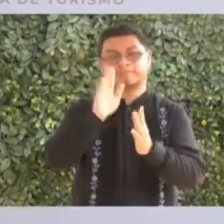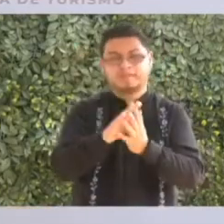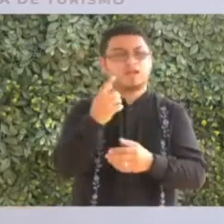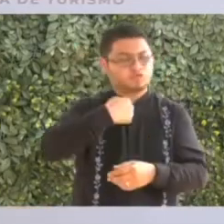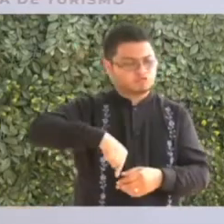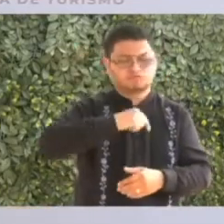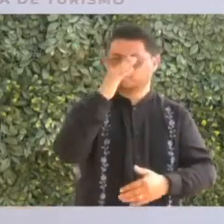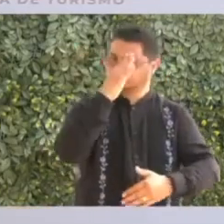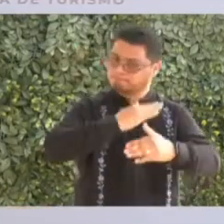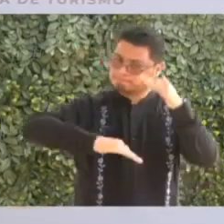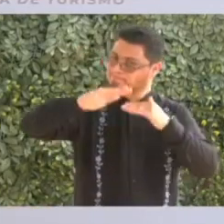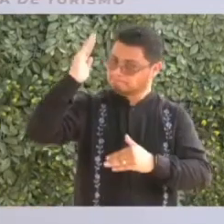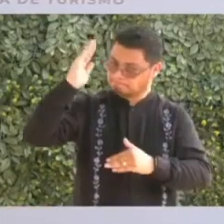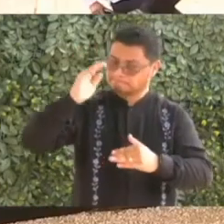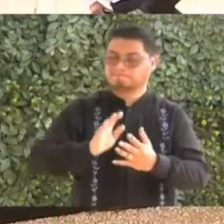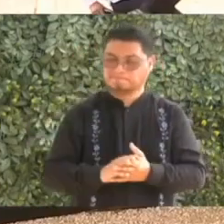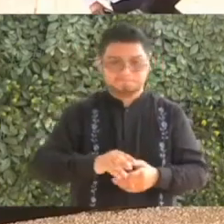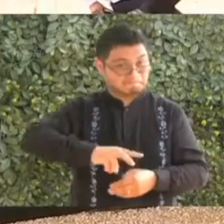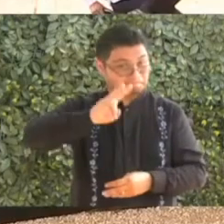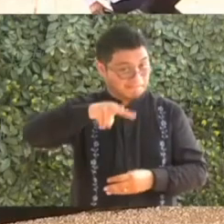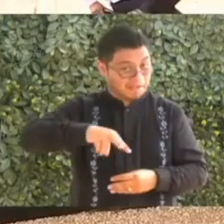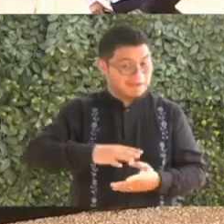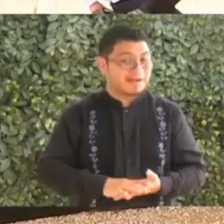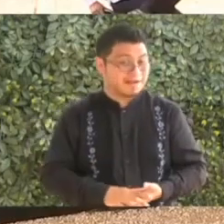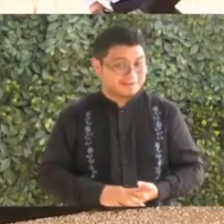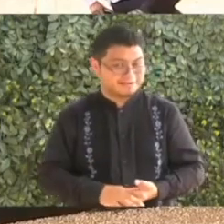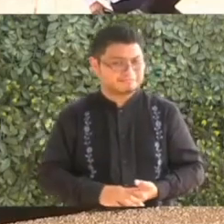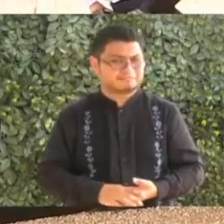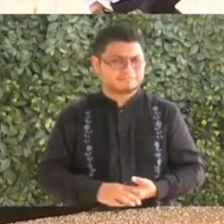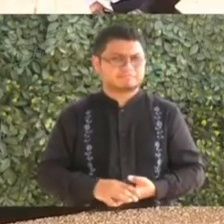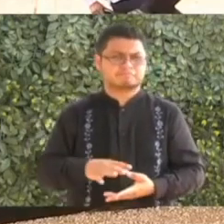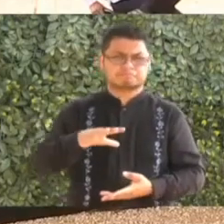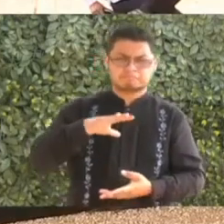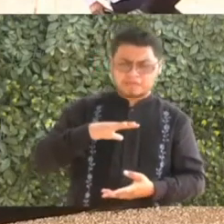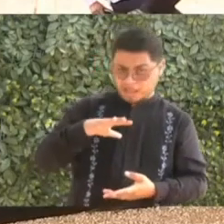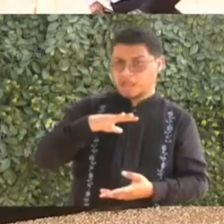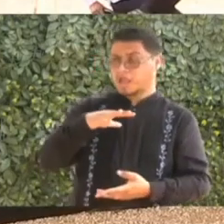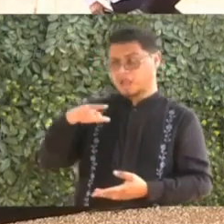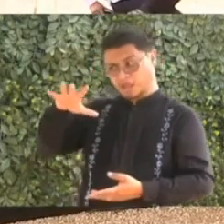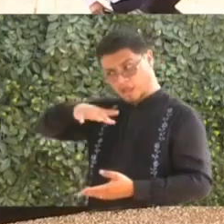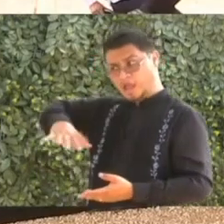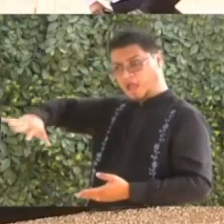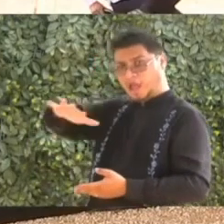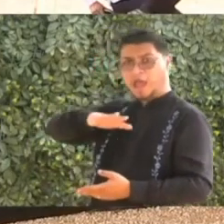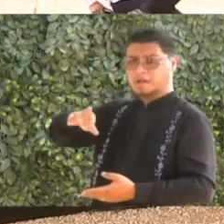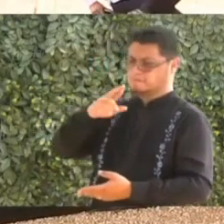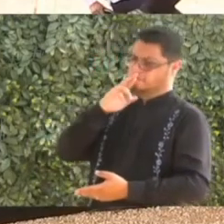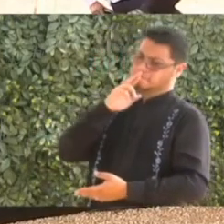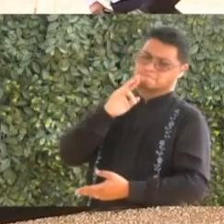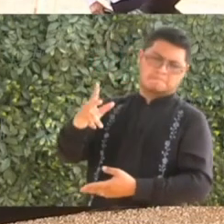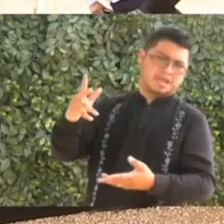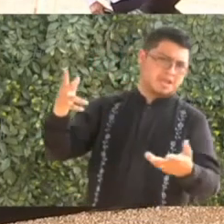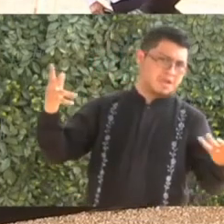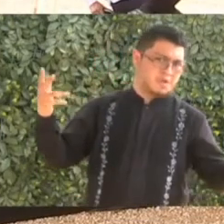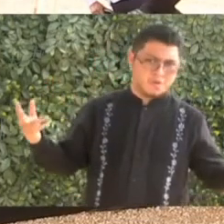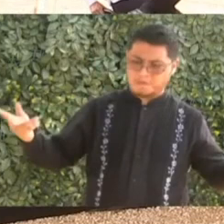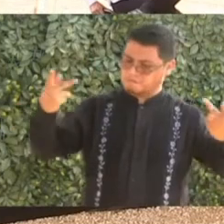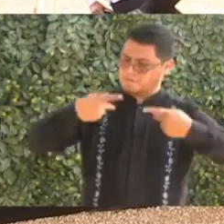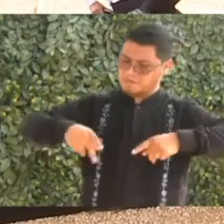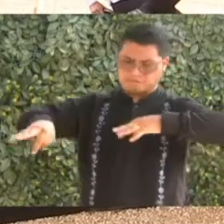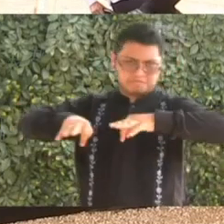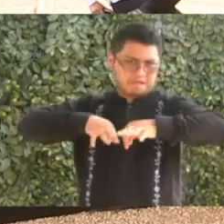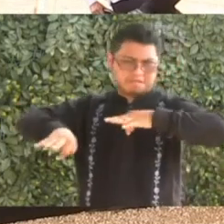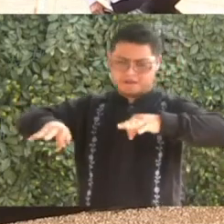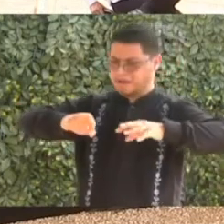adelante. Y son de los mejores trabajadores del mundo, los trabajadores